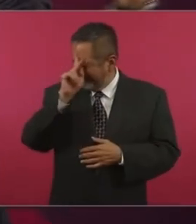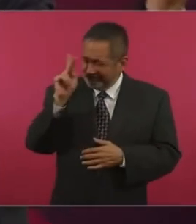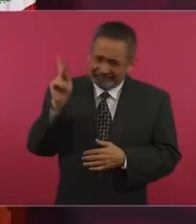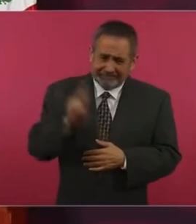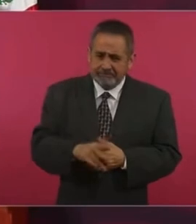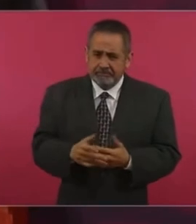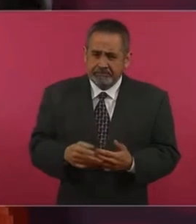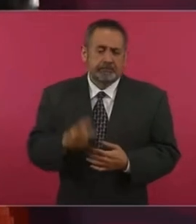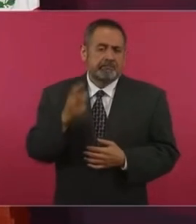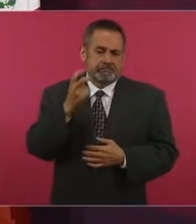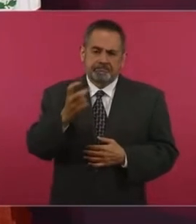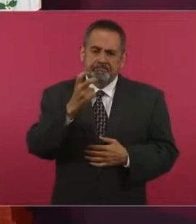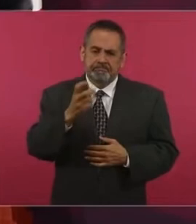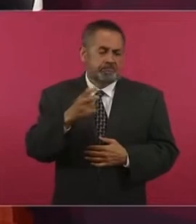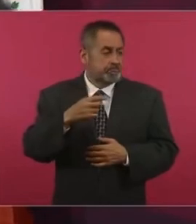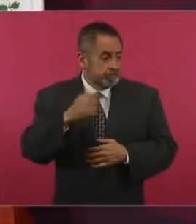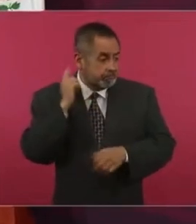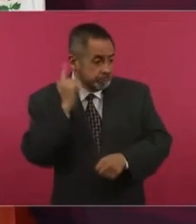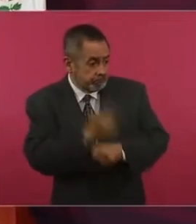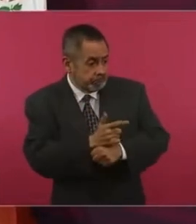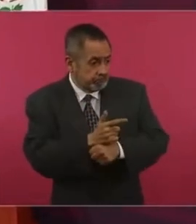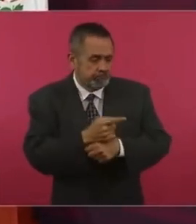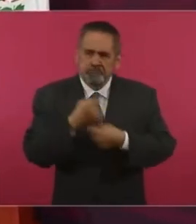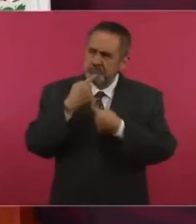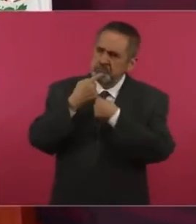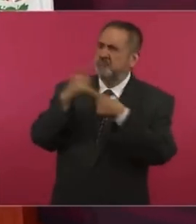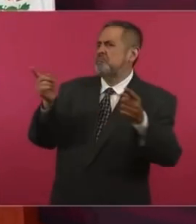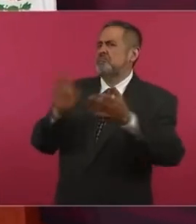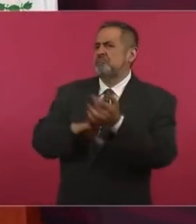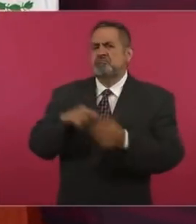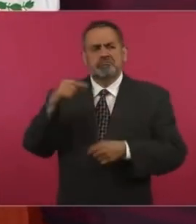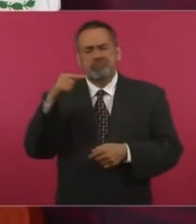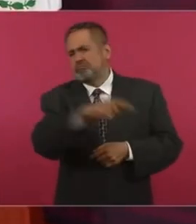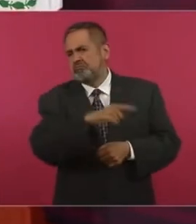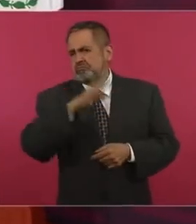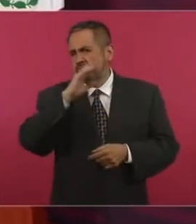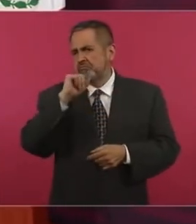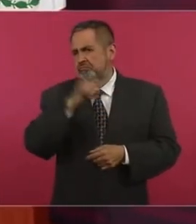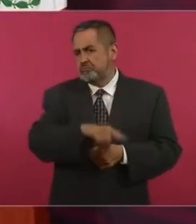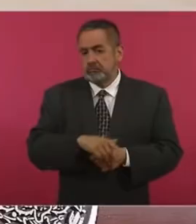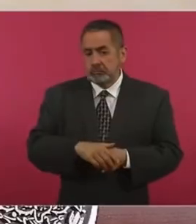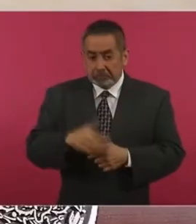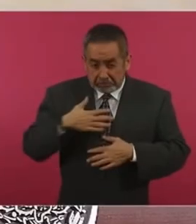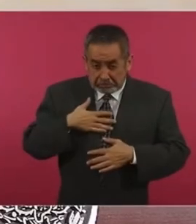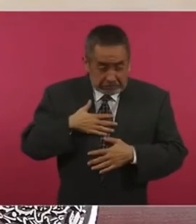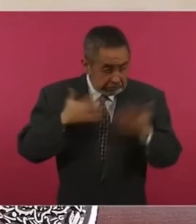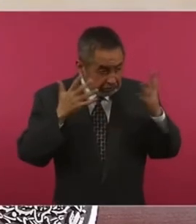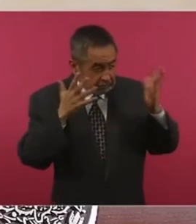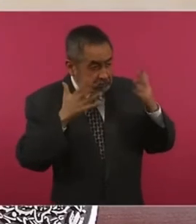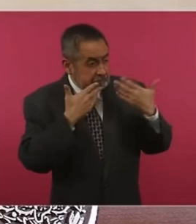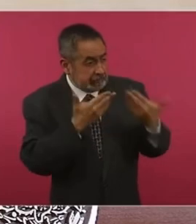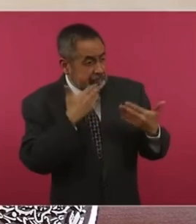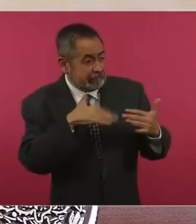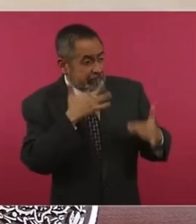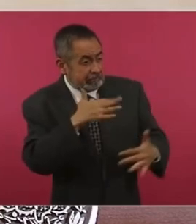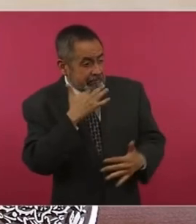¿cómo no vamos a denunciar y a combatir la corrupción? ¿Qué vamos a aplaudirla?